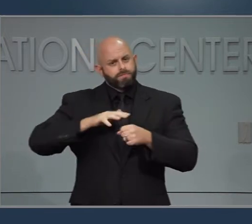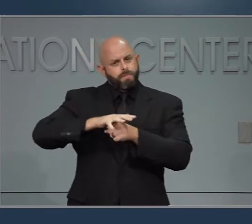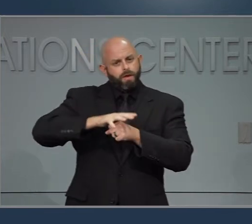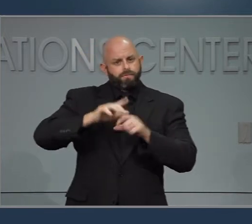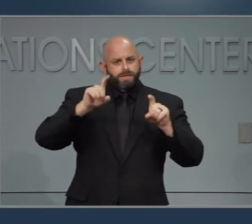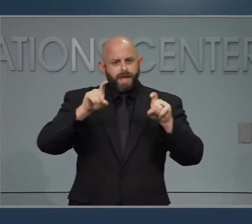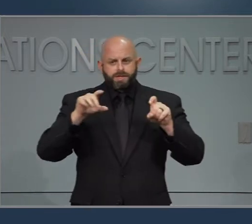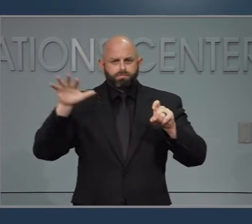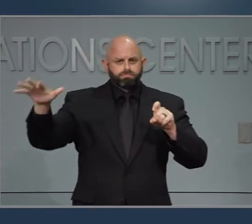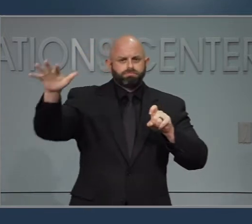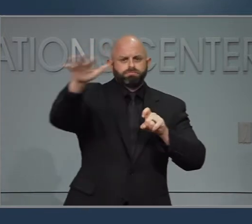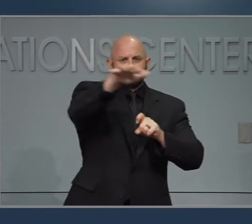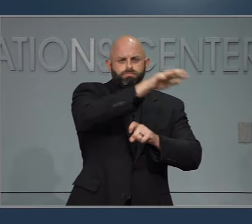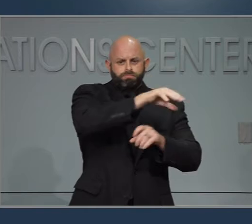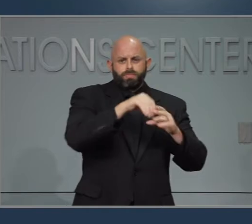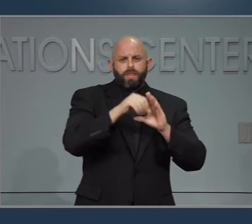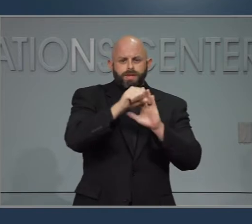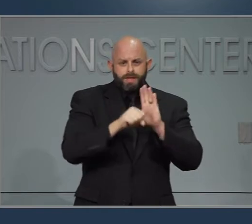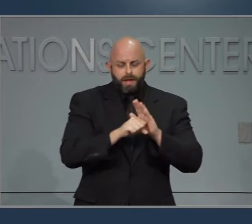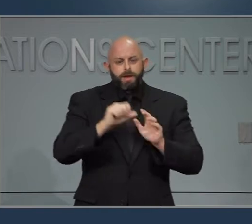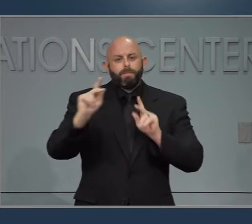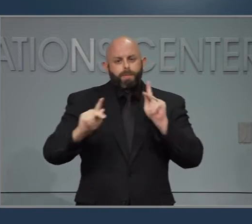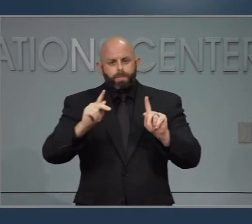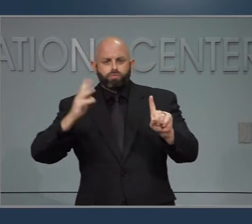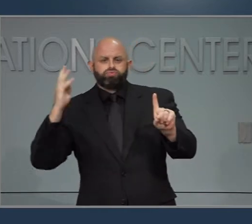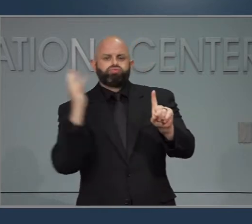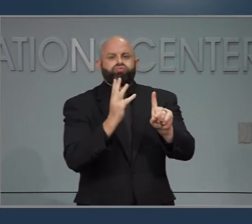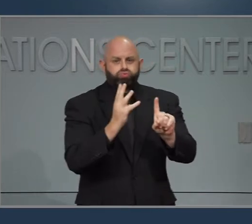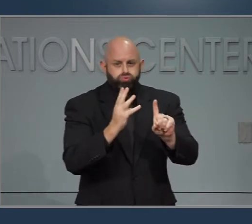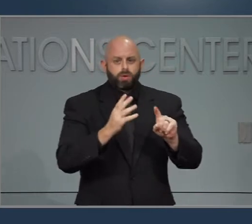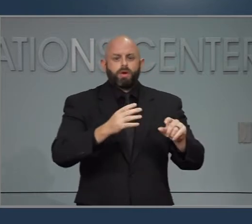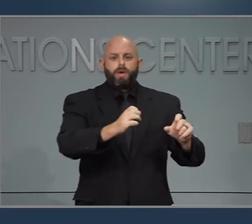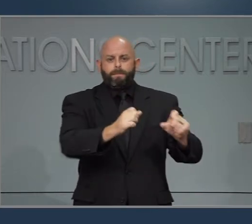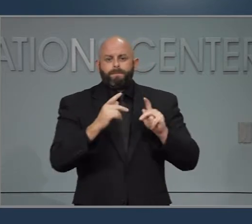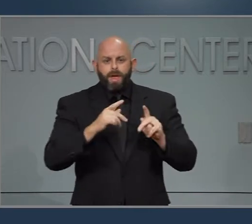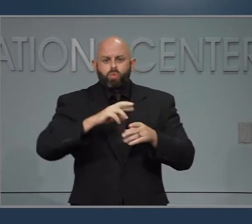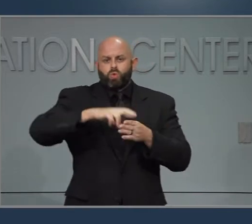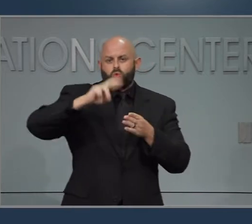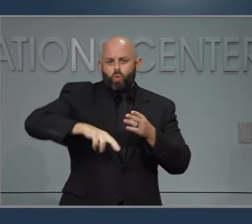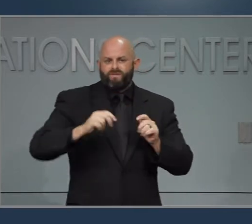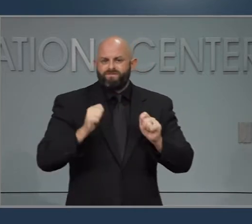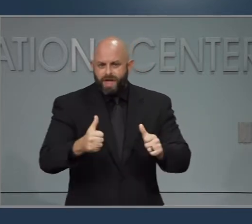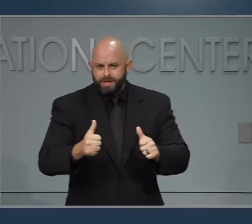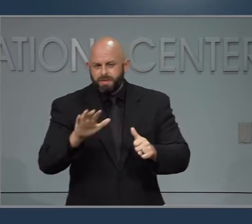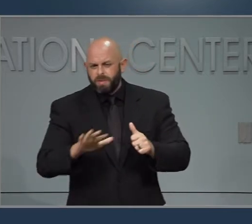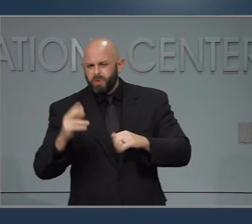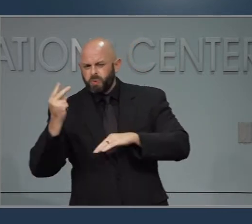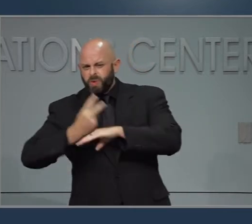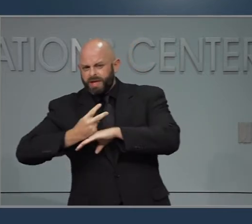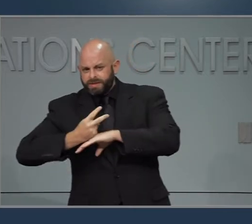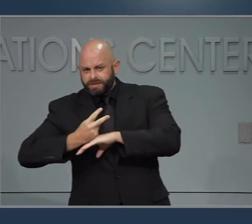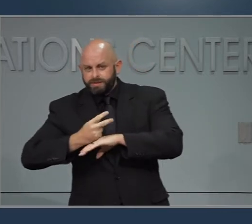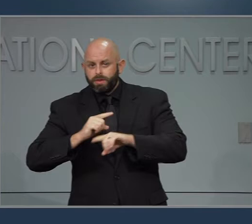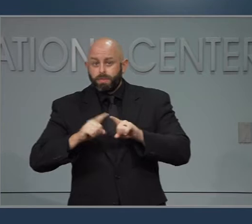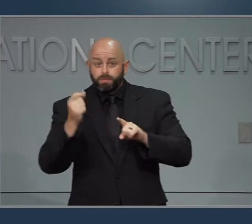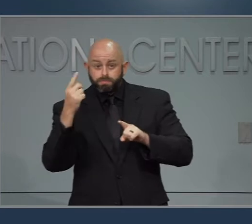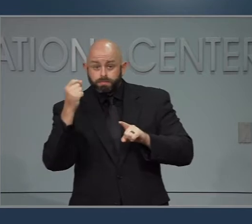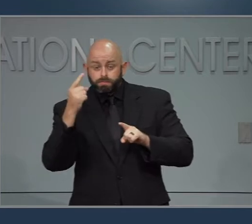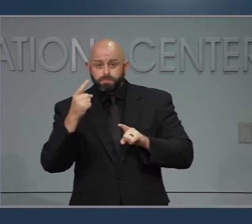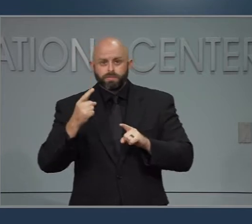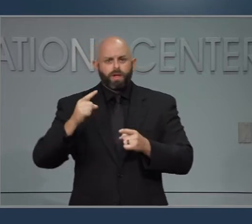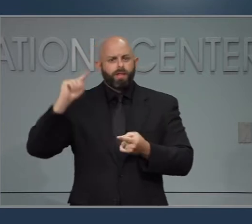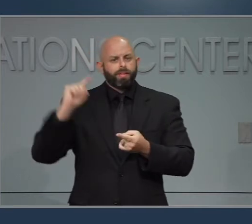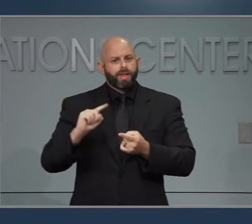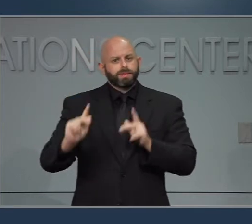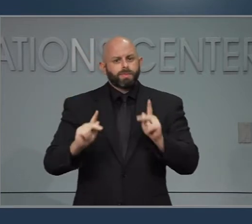capacidad de hacer pruebas en nuestro estado y las personas reciben los resultados más rápido, en promedio 2 días. Sin embargo,